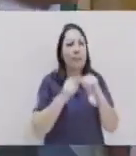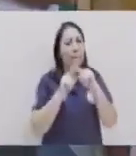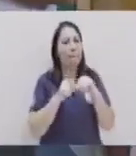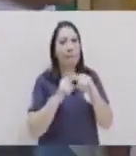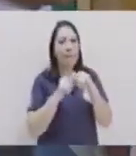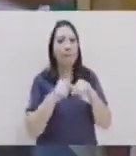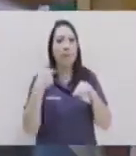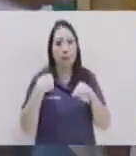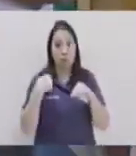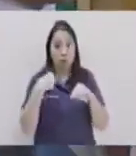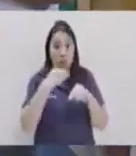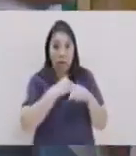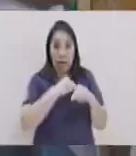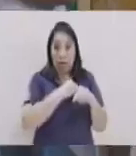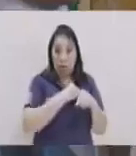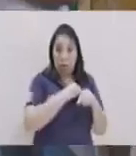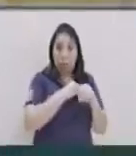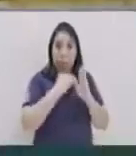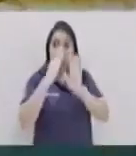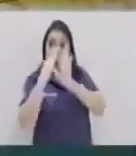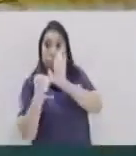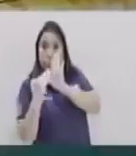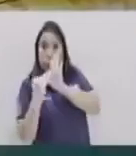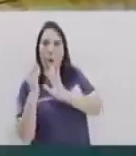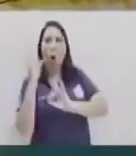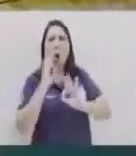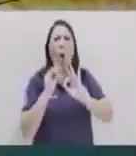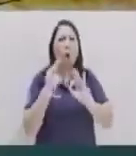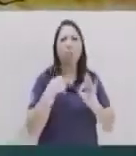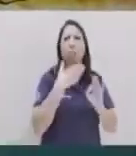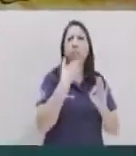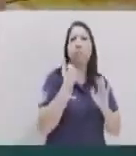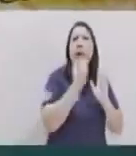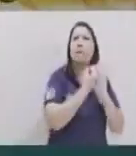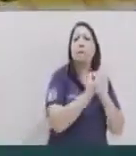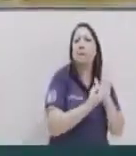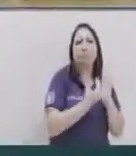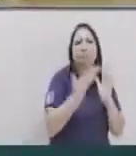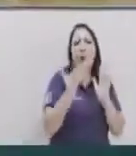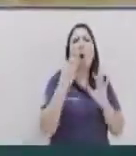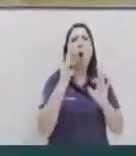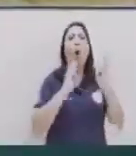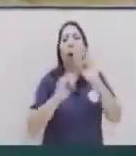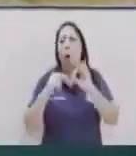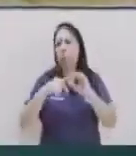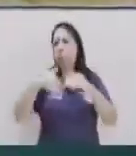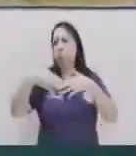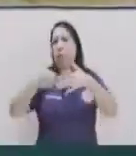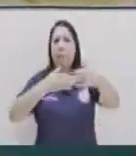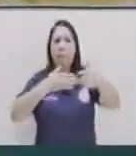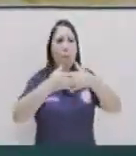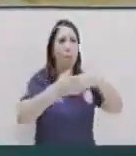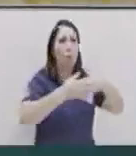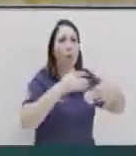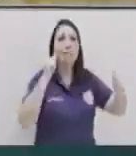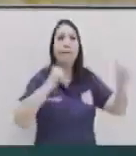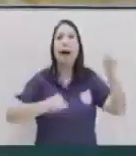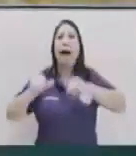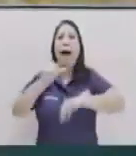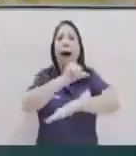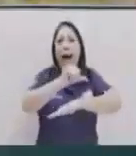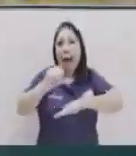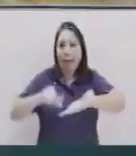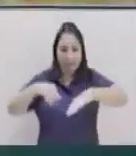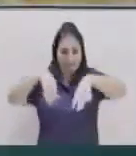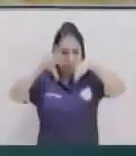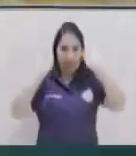la inclinación hacia el arte pictórico o si nos vamos a inclinar hacia cualquier otra rama del arte, porque hay que recordar que el arte no es solo pintura